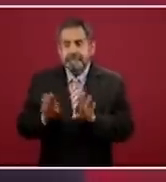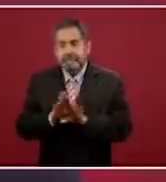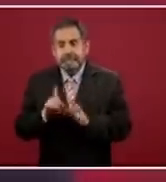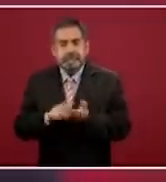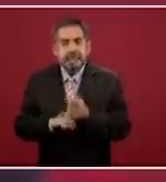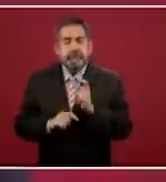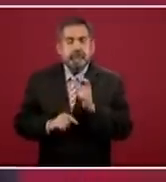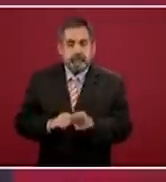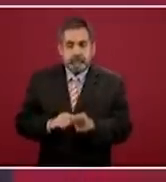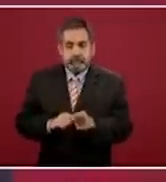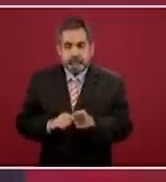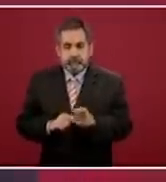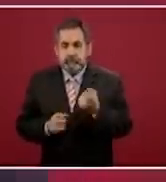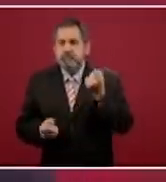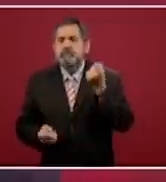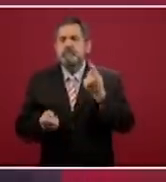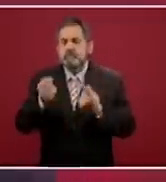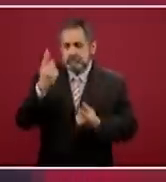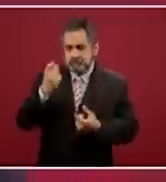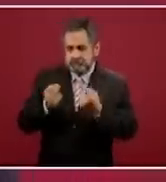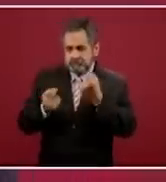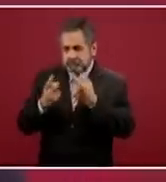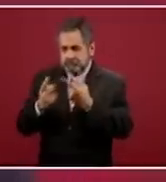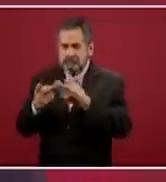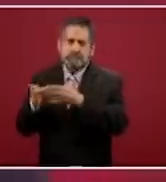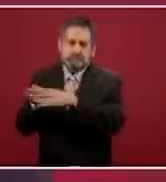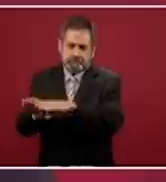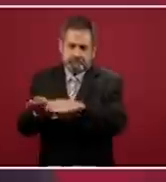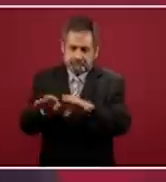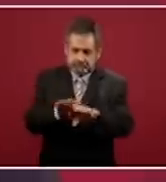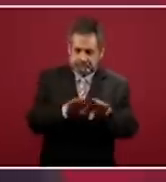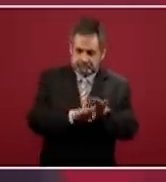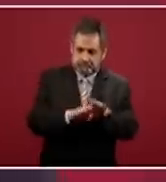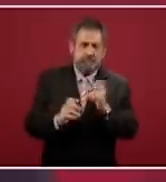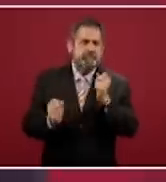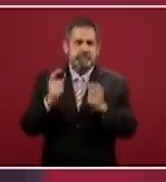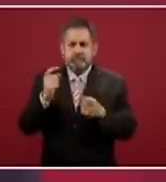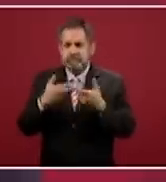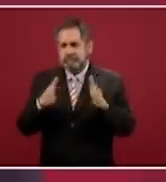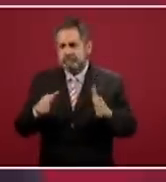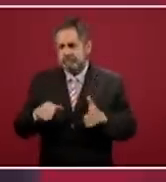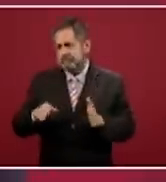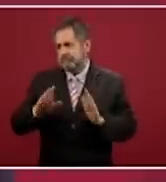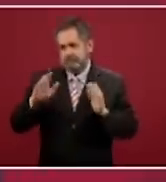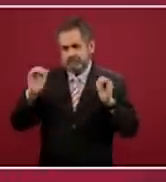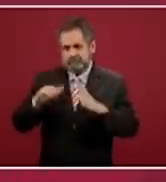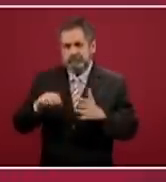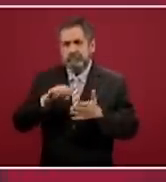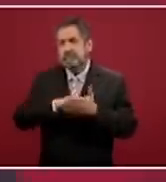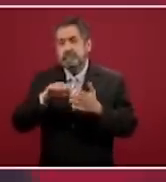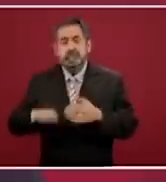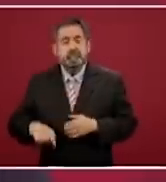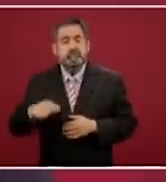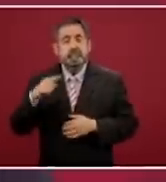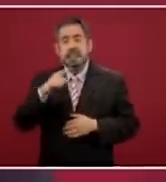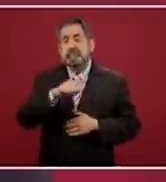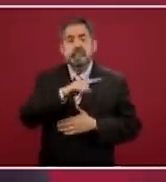limitación selectiva de los eventos de concentración masiva. Hemos puesto el ejemplo, si en un estado